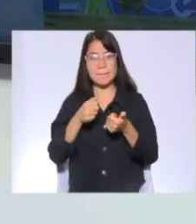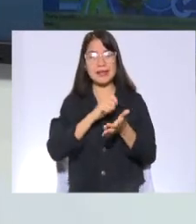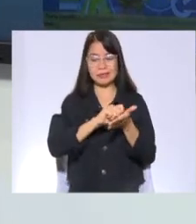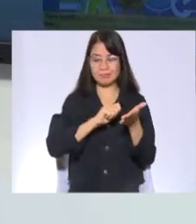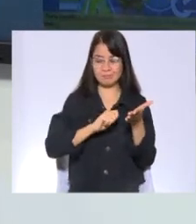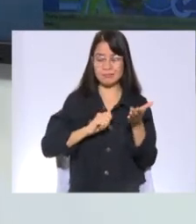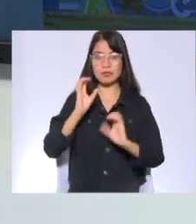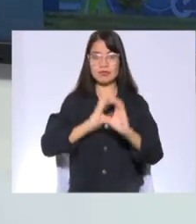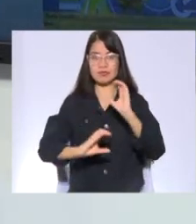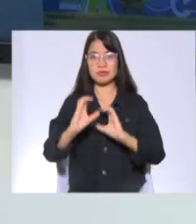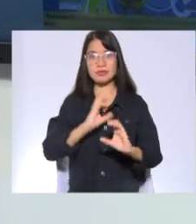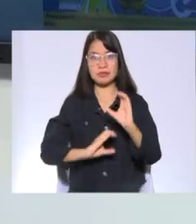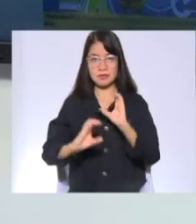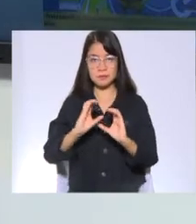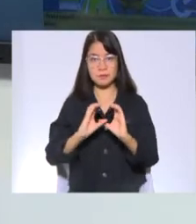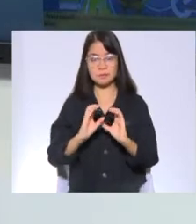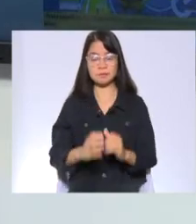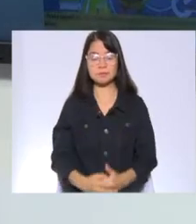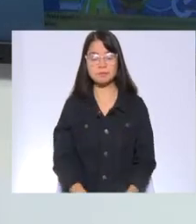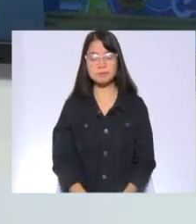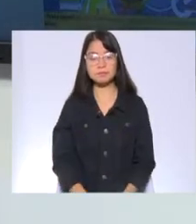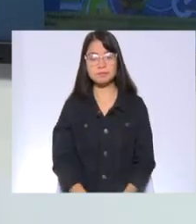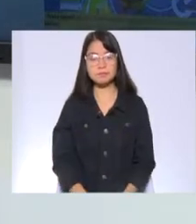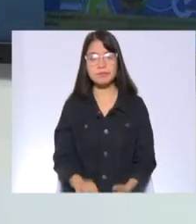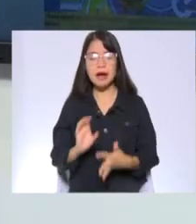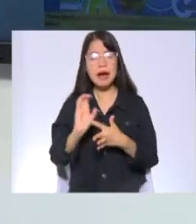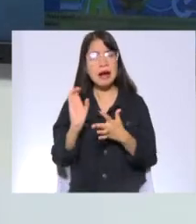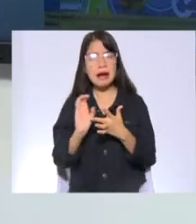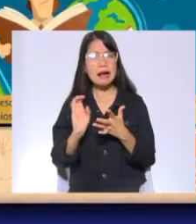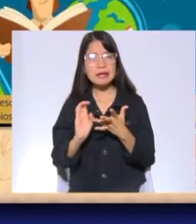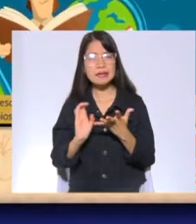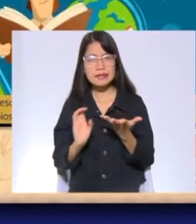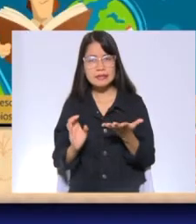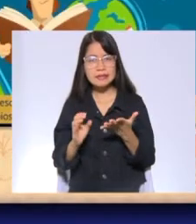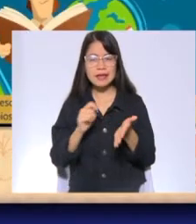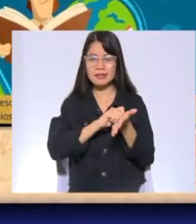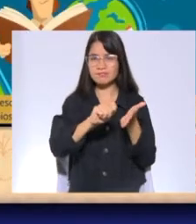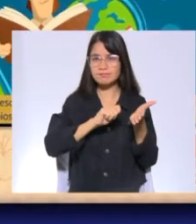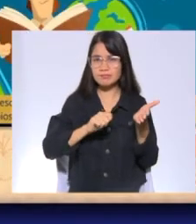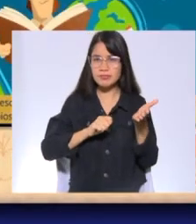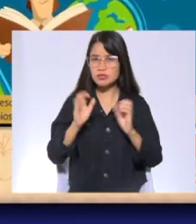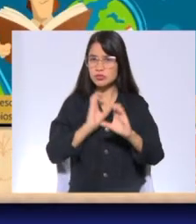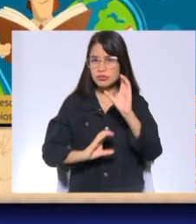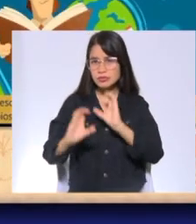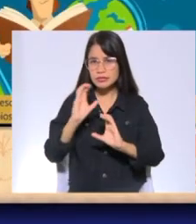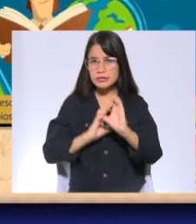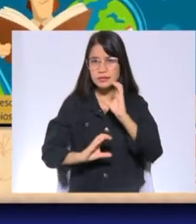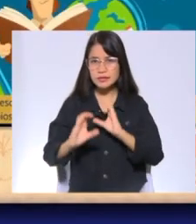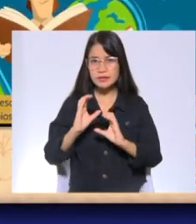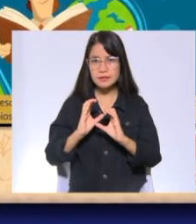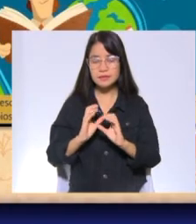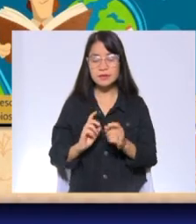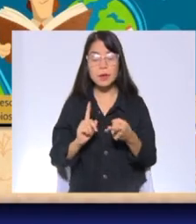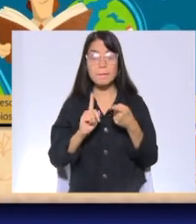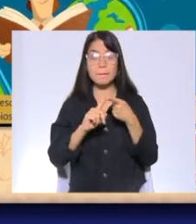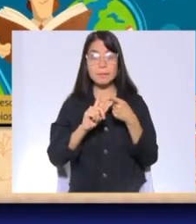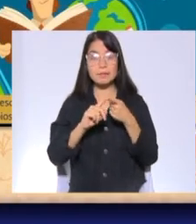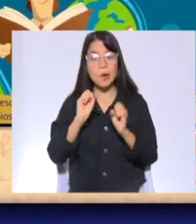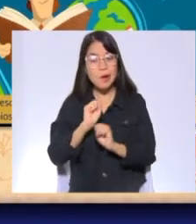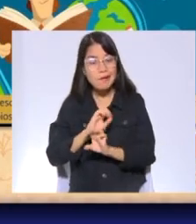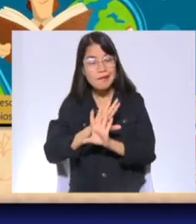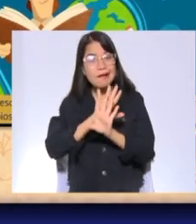es el que produce este tipo de texto. ¿Qué característica debe tener un texto que sea científico? Bueno, primero la claridad,